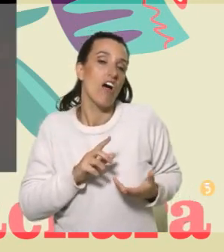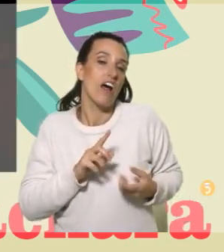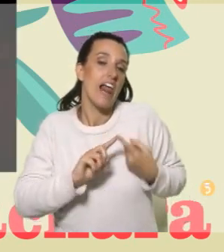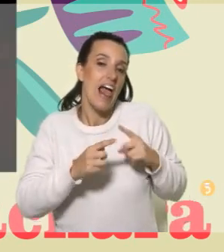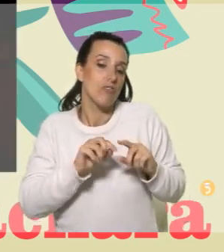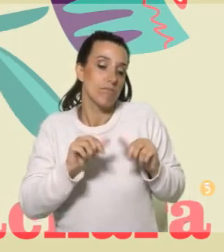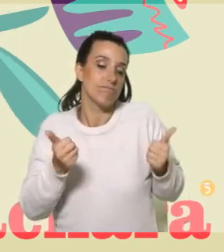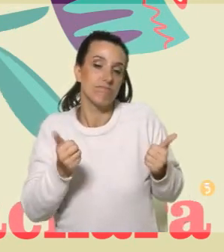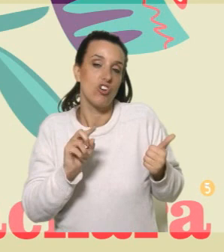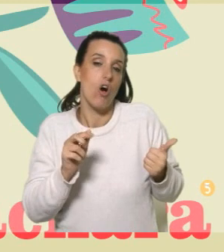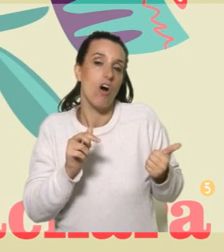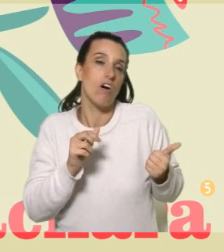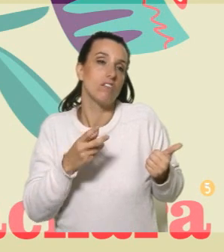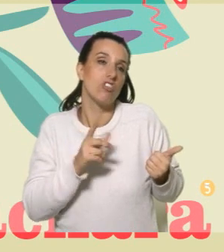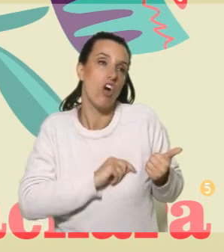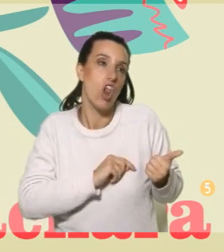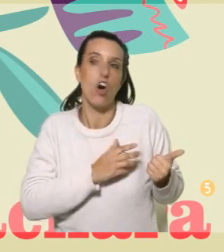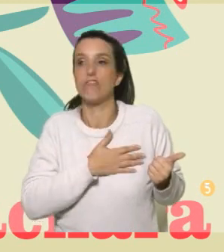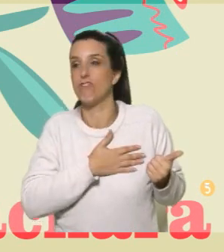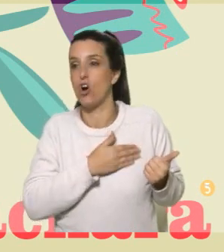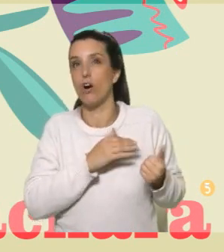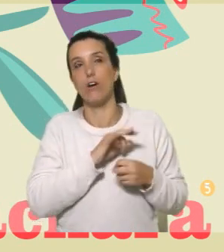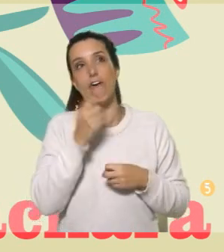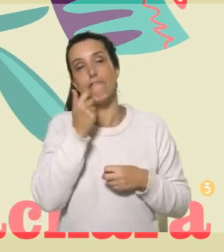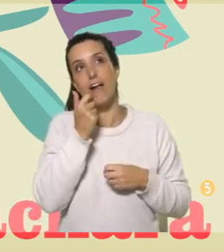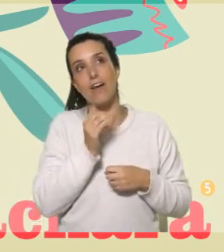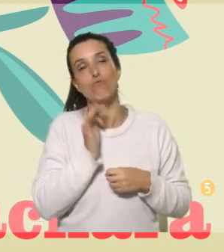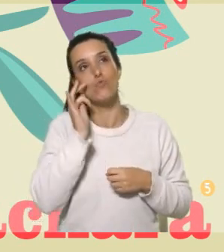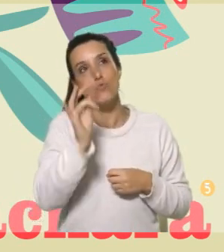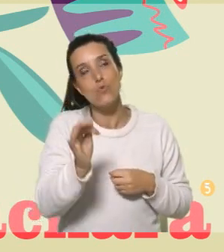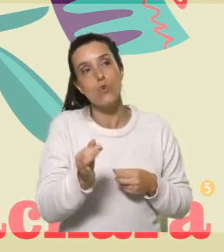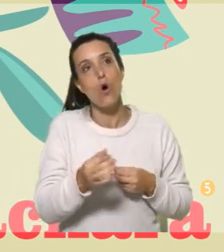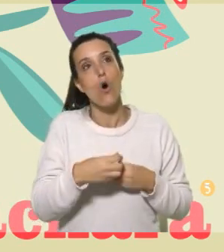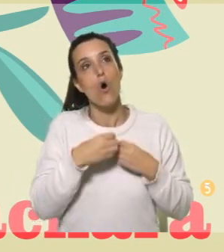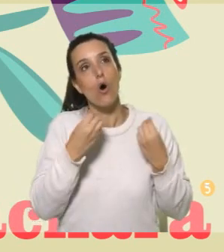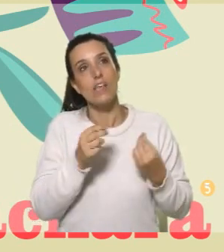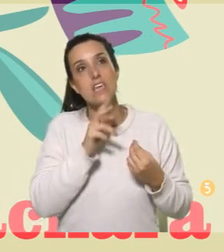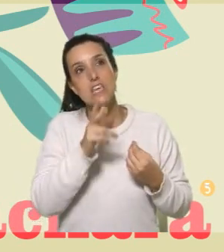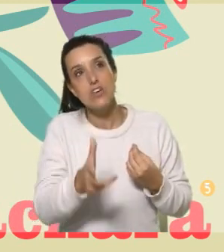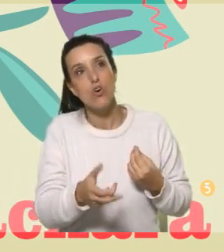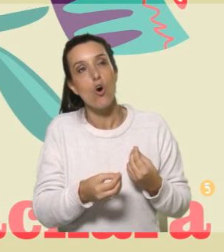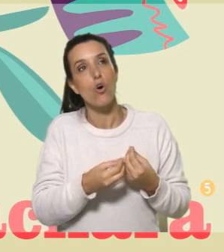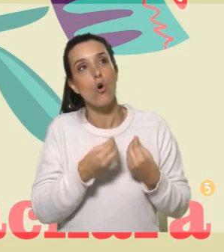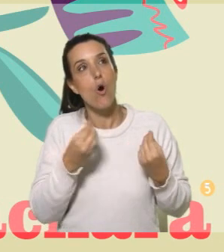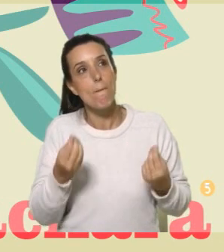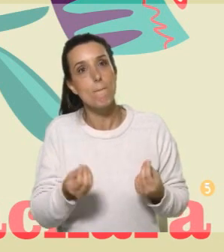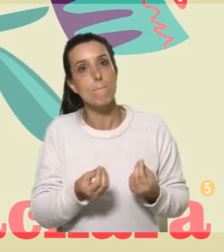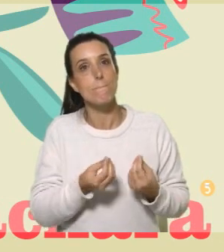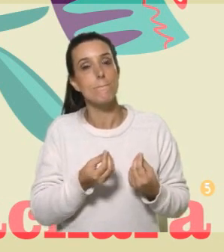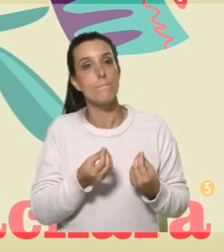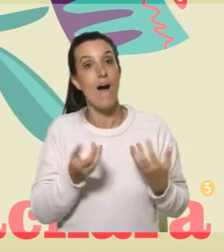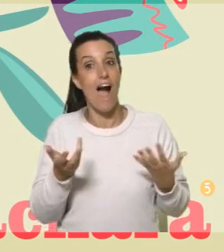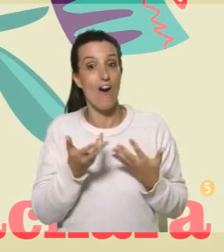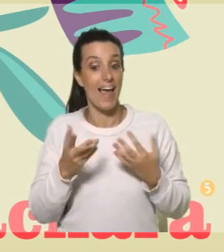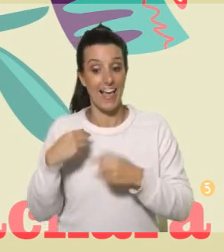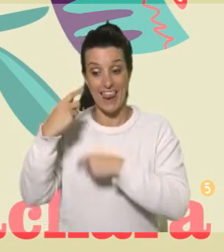de la falta de proyección donde queda todo esto de tener hijos por ejemplo no que estas generaciones